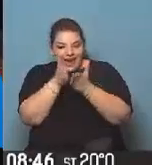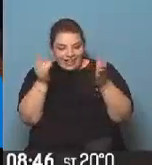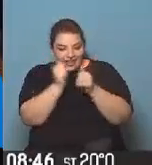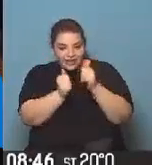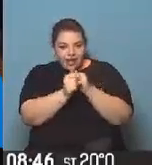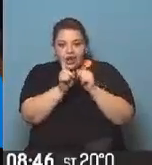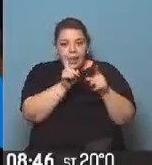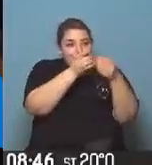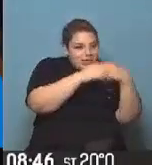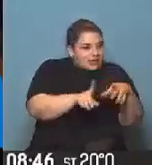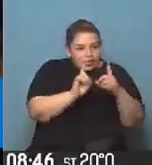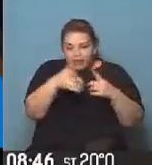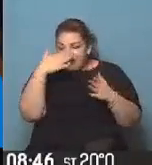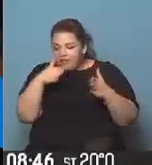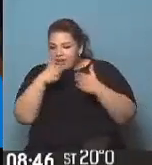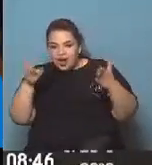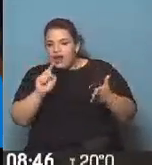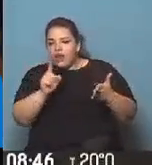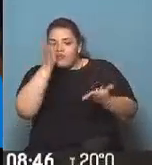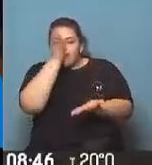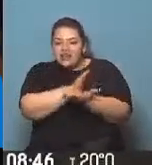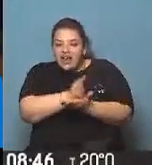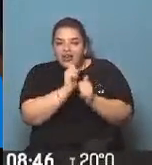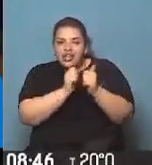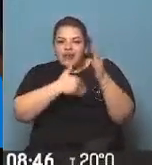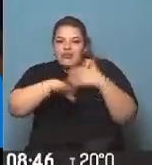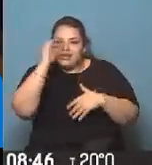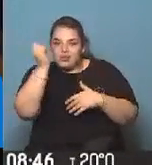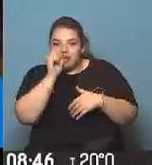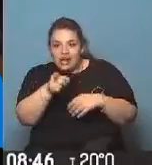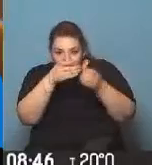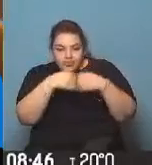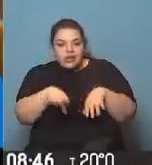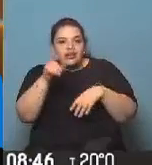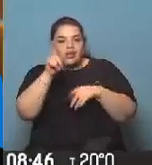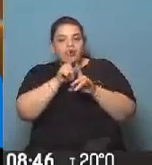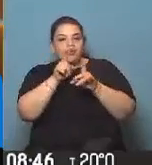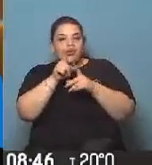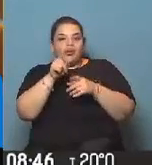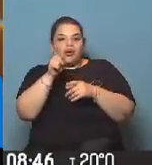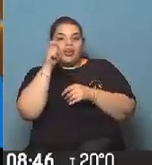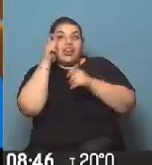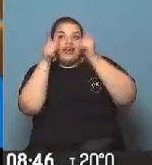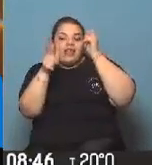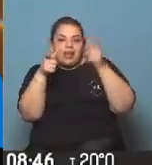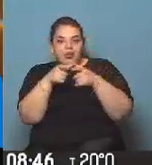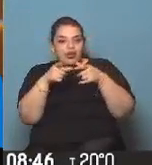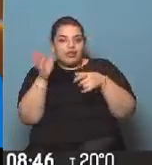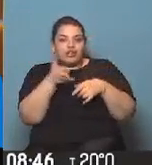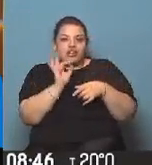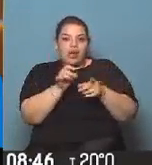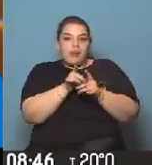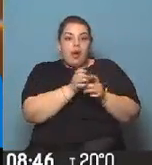medio, no se conocía. Y ahí, bueno, ese fue el arranque de la película, ¿no? Claro, casi todos tuvimos el arranque y el final, la casa